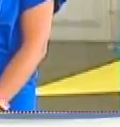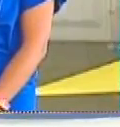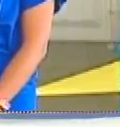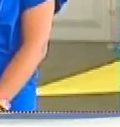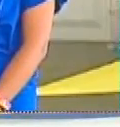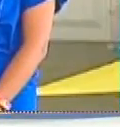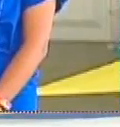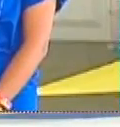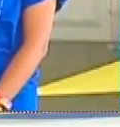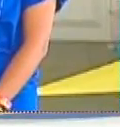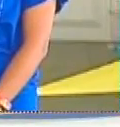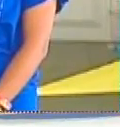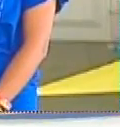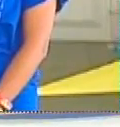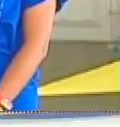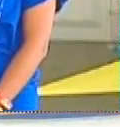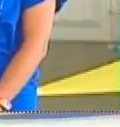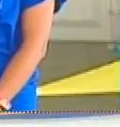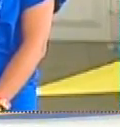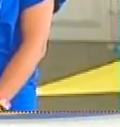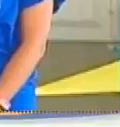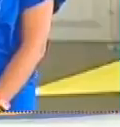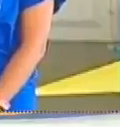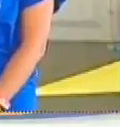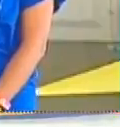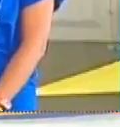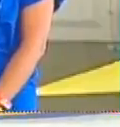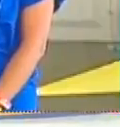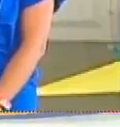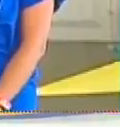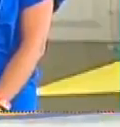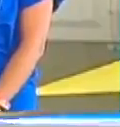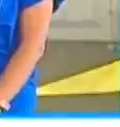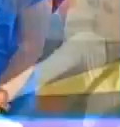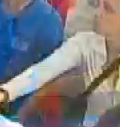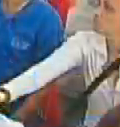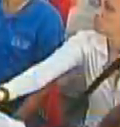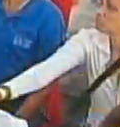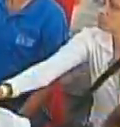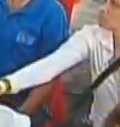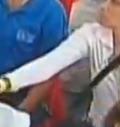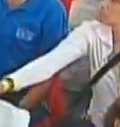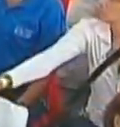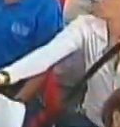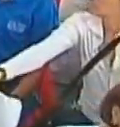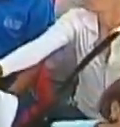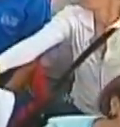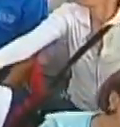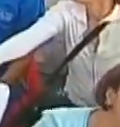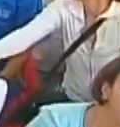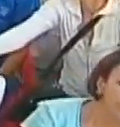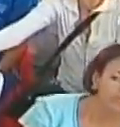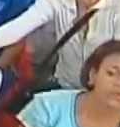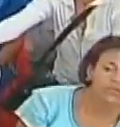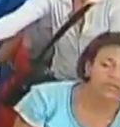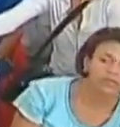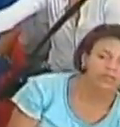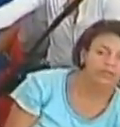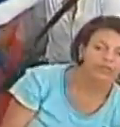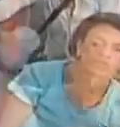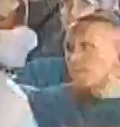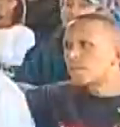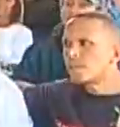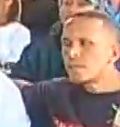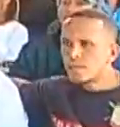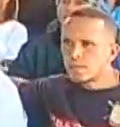para la constituyente. Porque si lo reivindicamos, estamos completamente seguros que vamos a eliminar las barreras de comunicación. Y son nuestros hermanos,